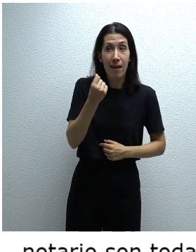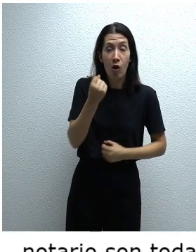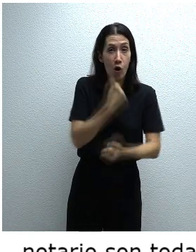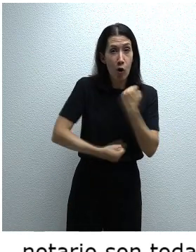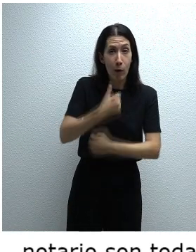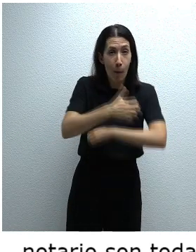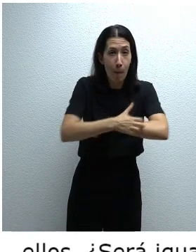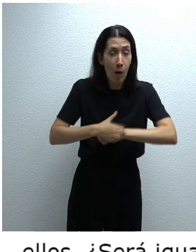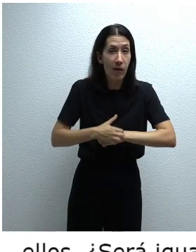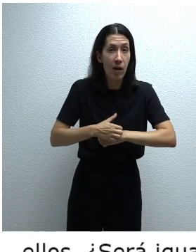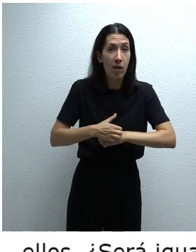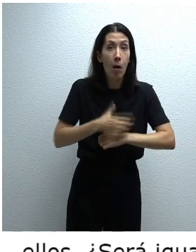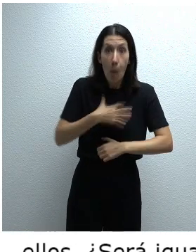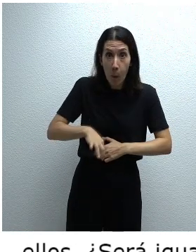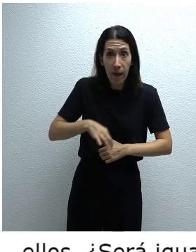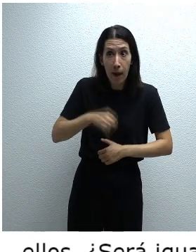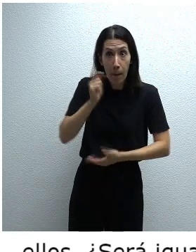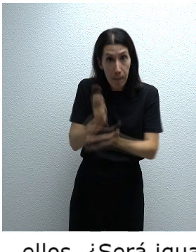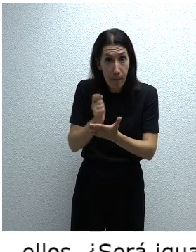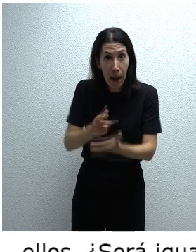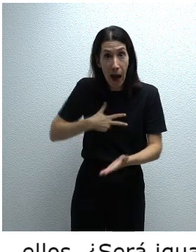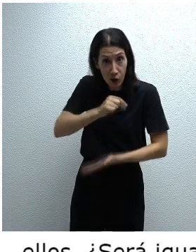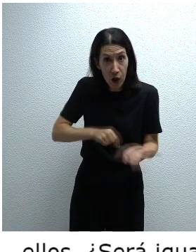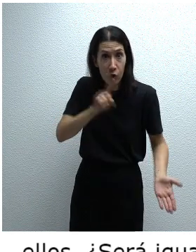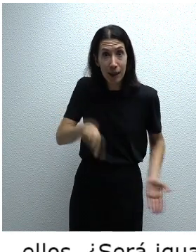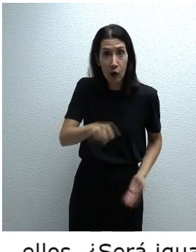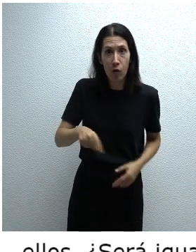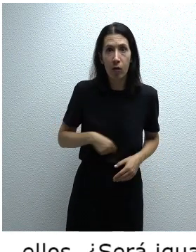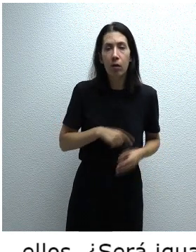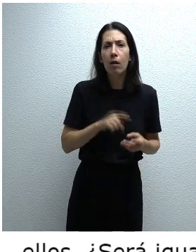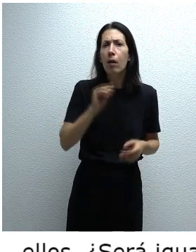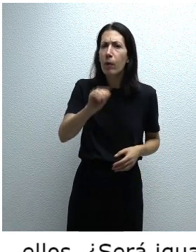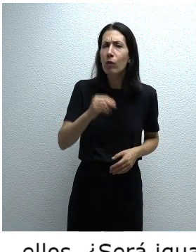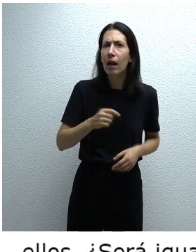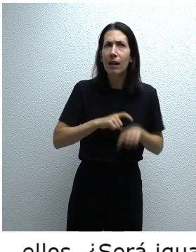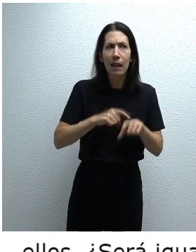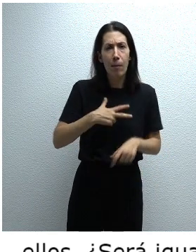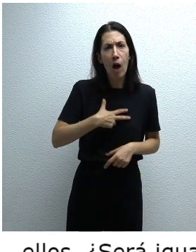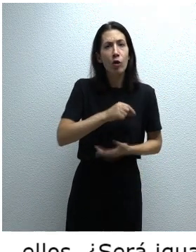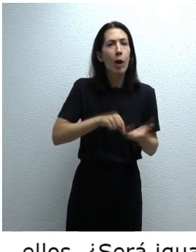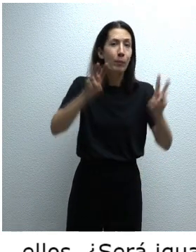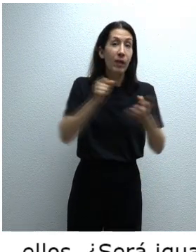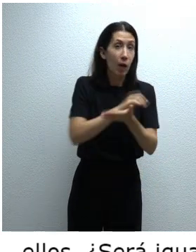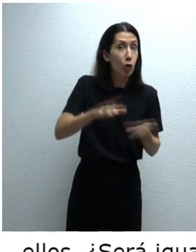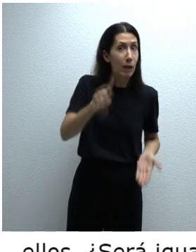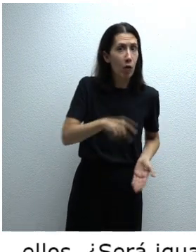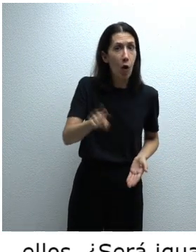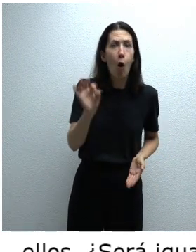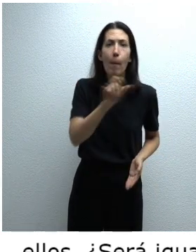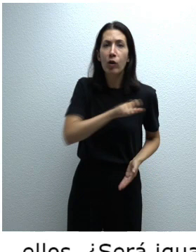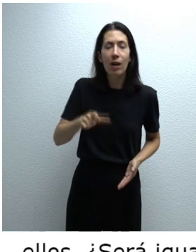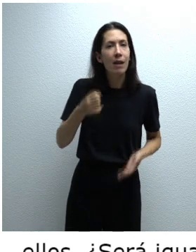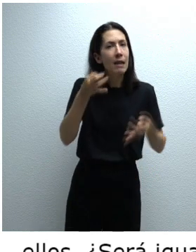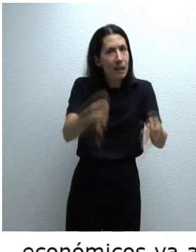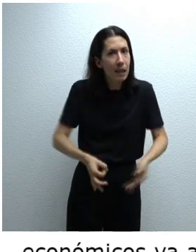poder acceder a un notario? ¿Se contempla algún tipo de notario gratuito o estas personas siempre van a tener